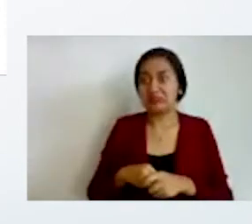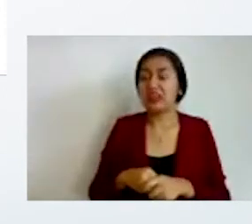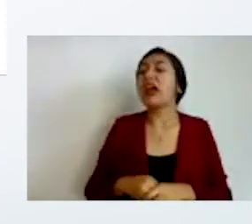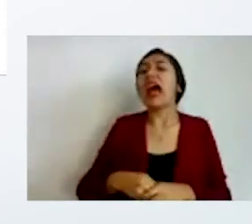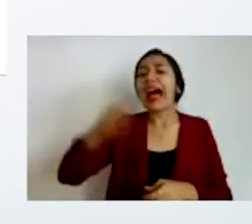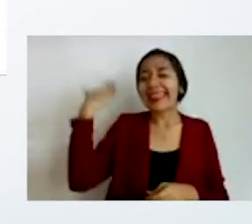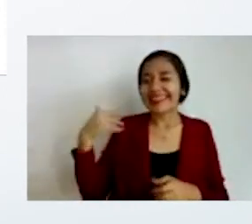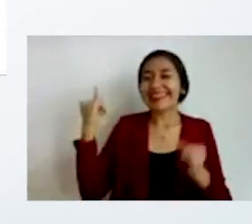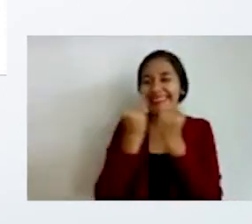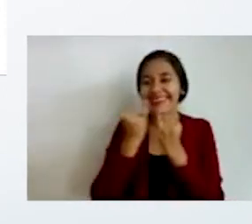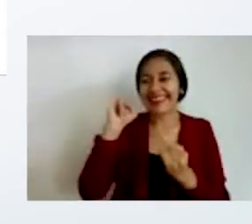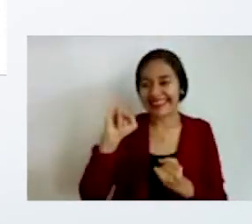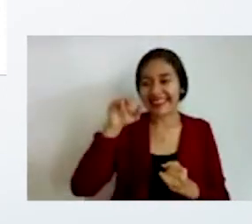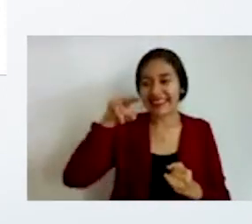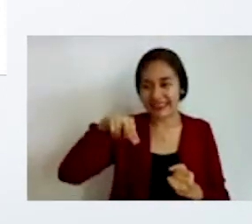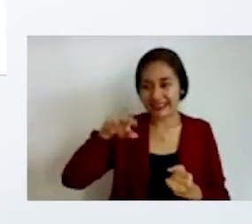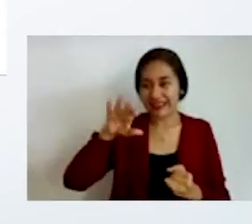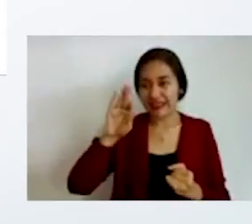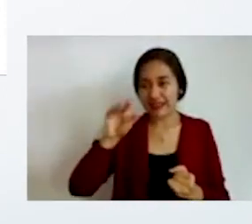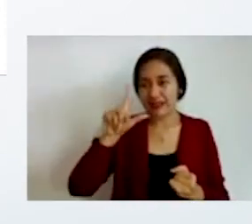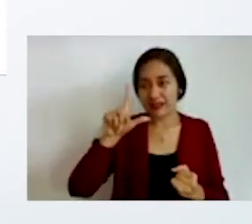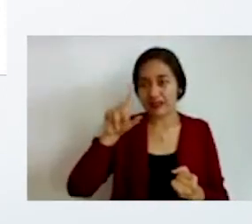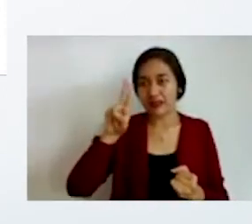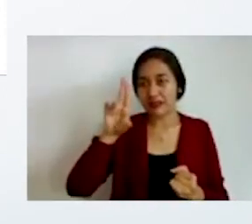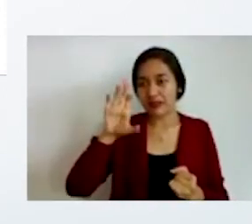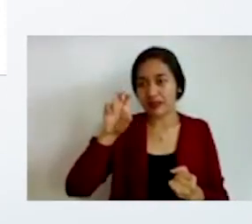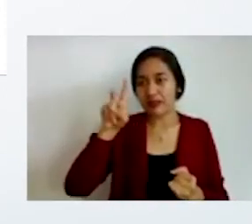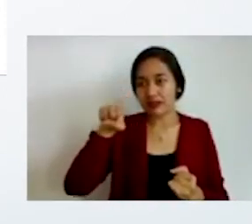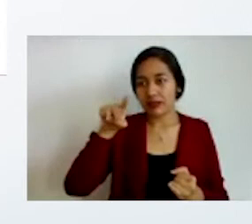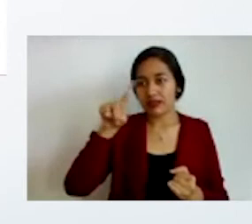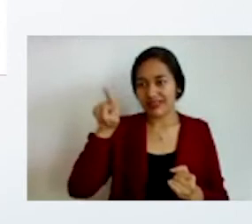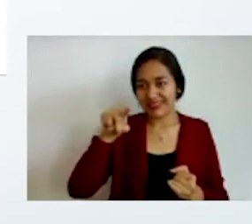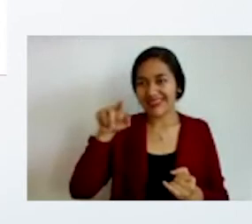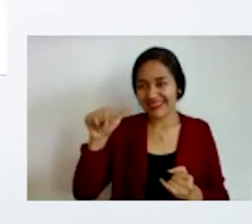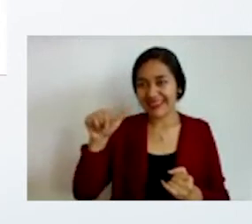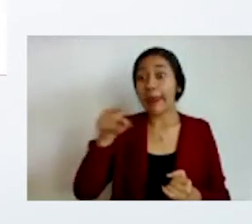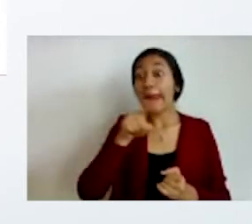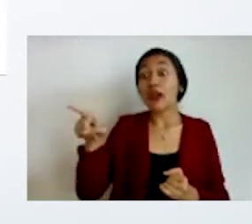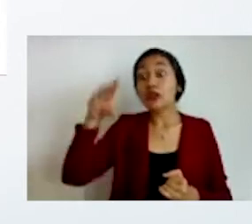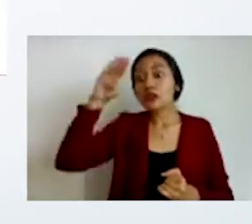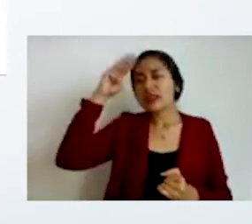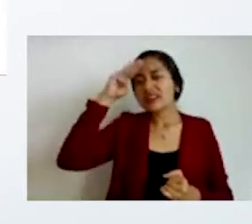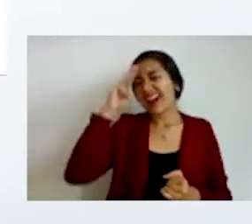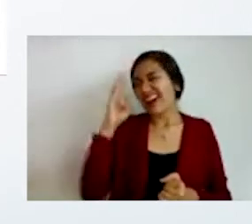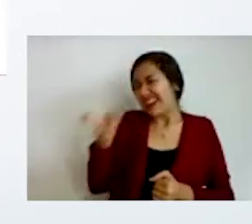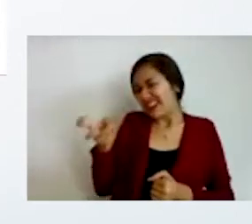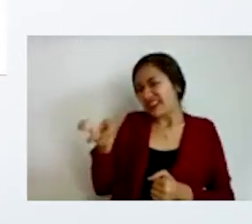frío, es decir, una enfermedad invernal. Y pues resulta que no es cierto. En condiciones de calor